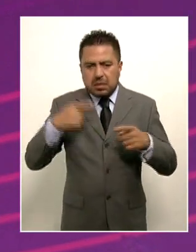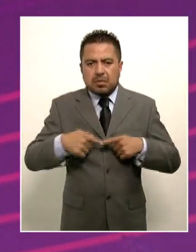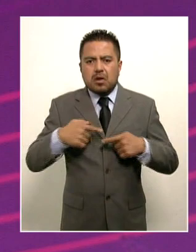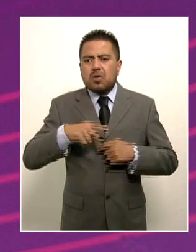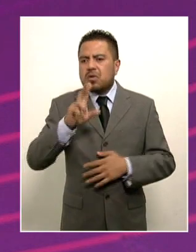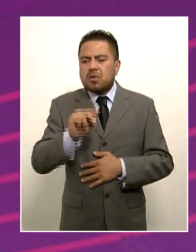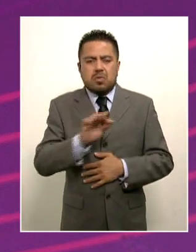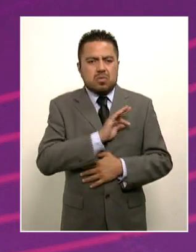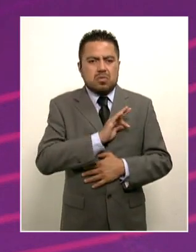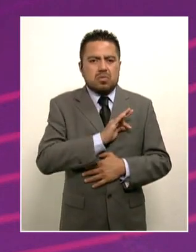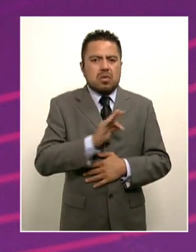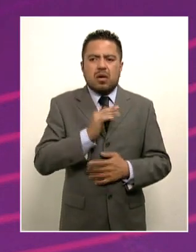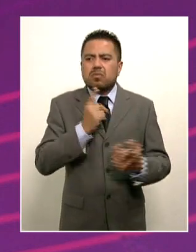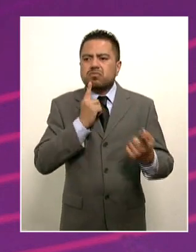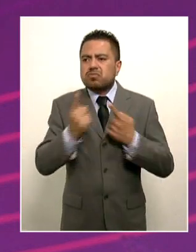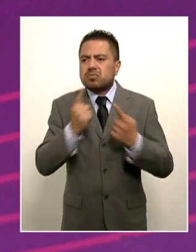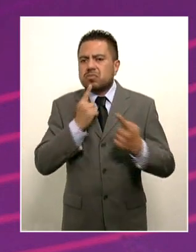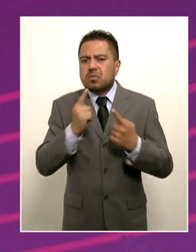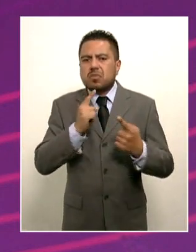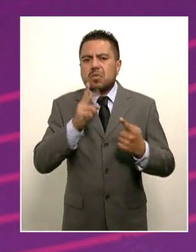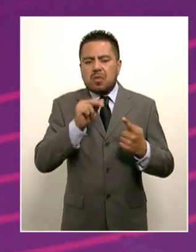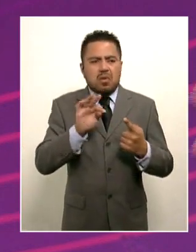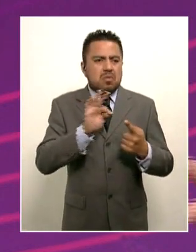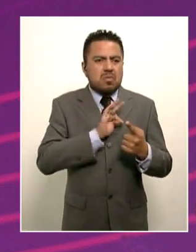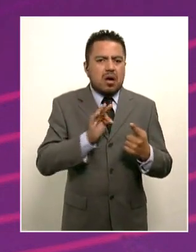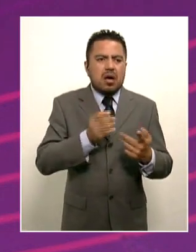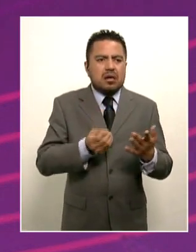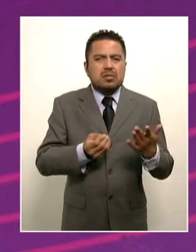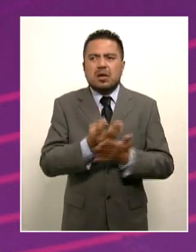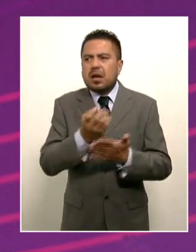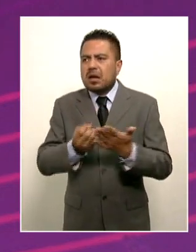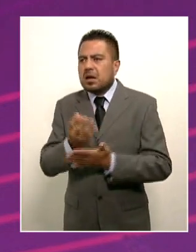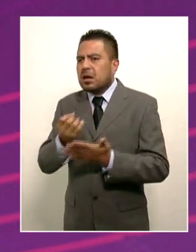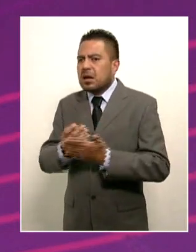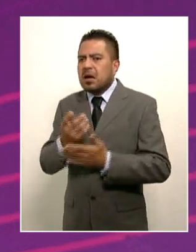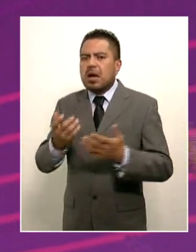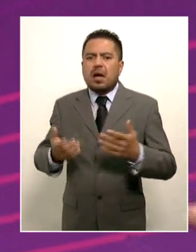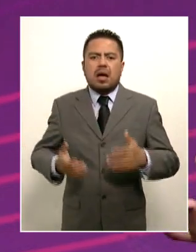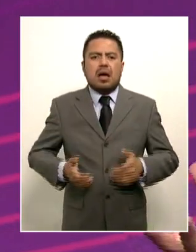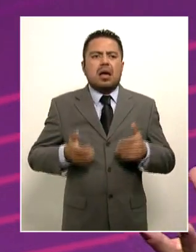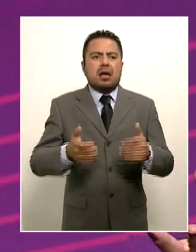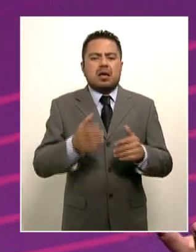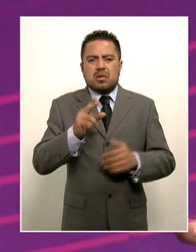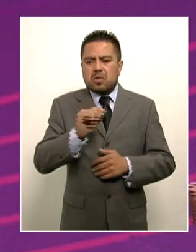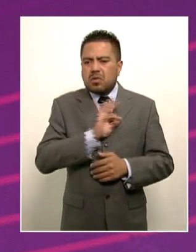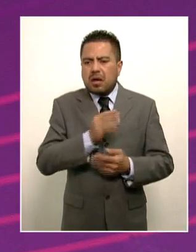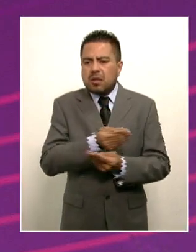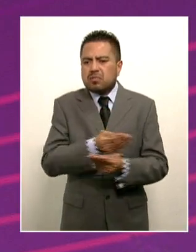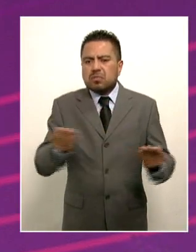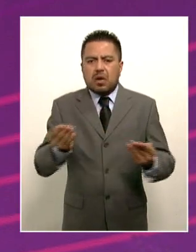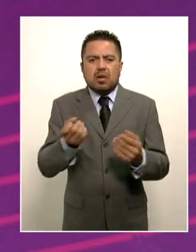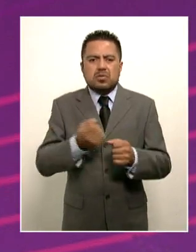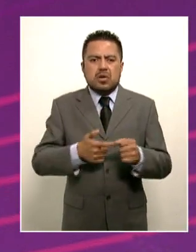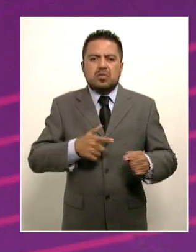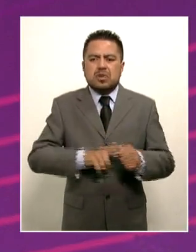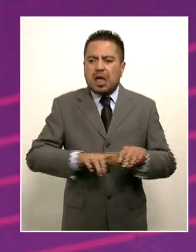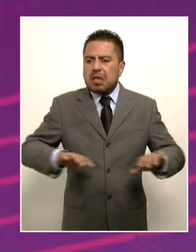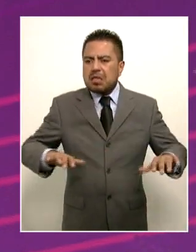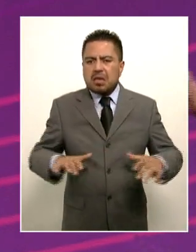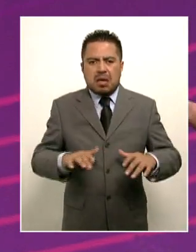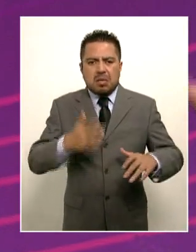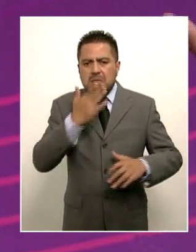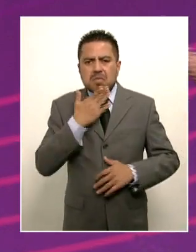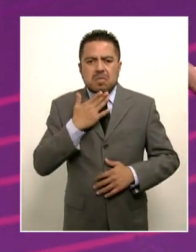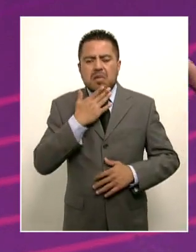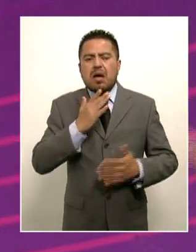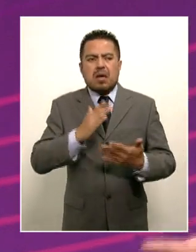no pueden interactuar, que no tienen por qué salir a la calle, que no tienen nada que ofrecer a la sociedad y que además